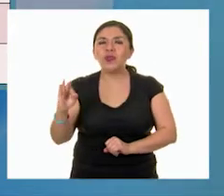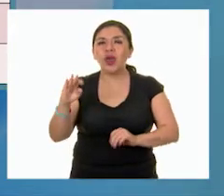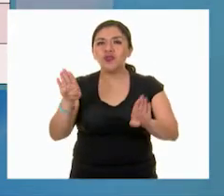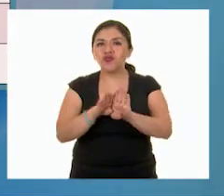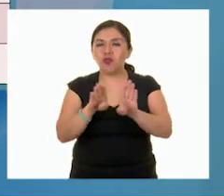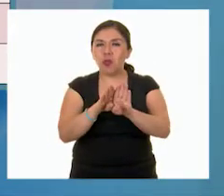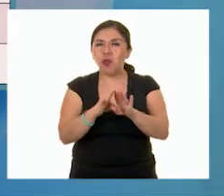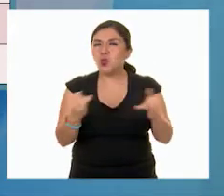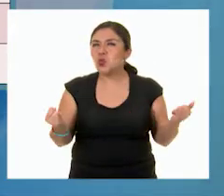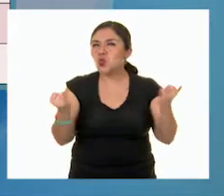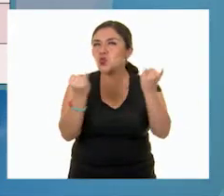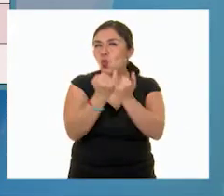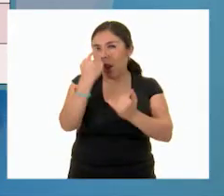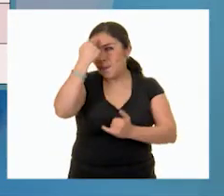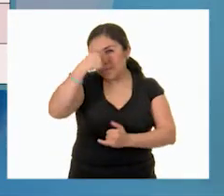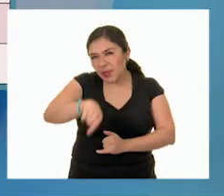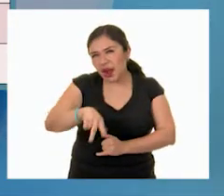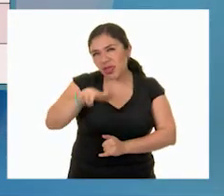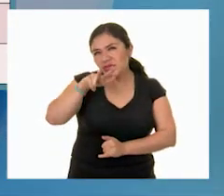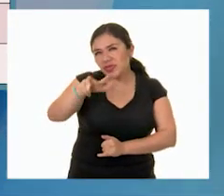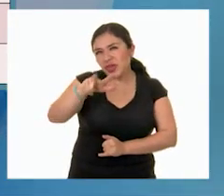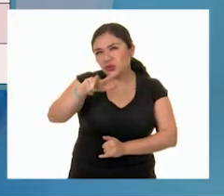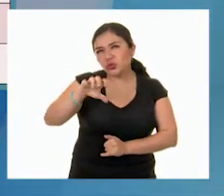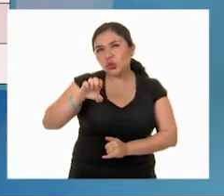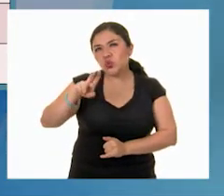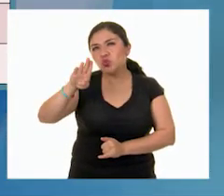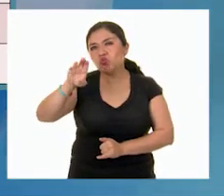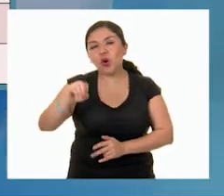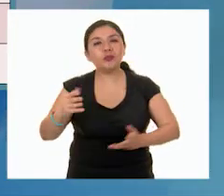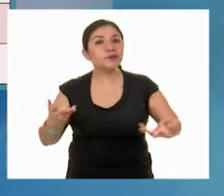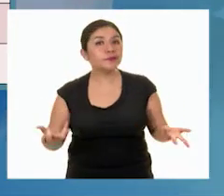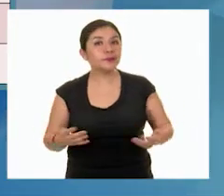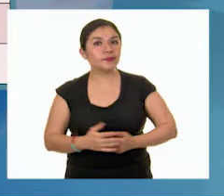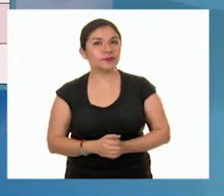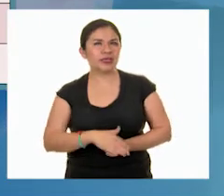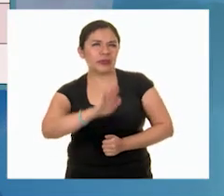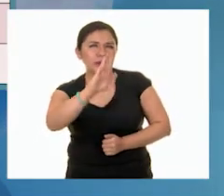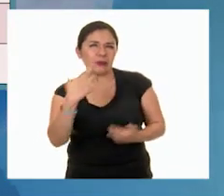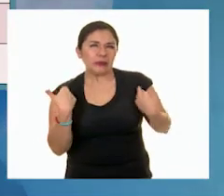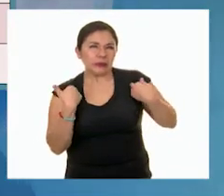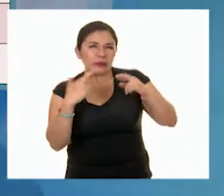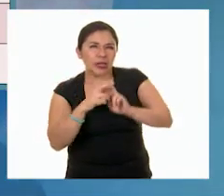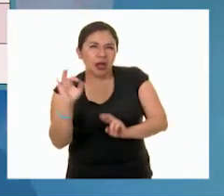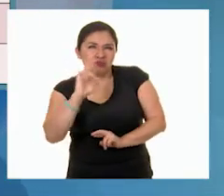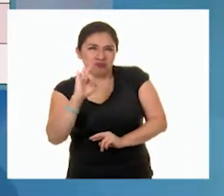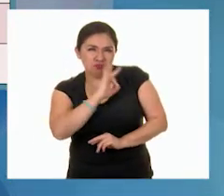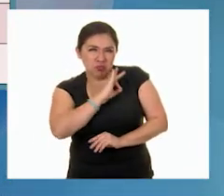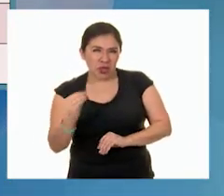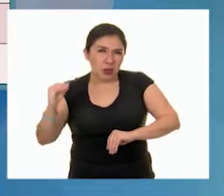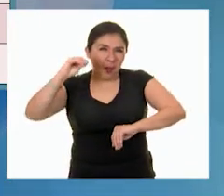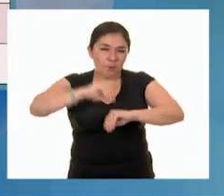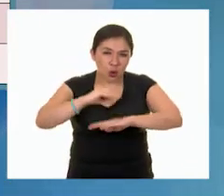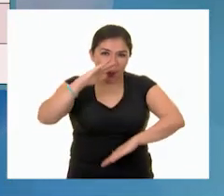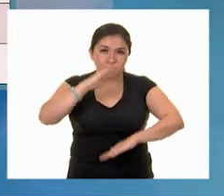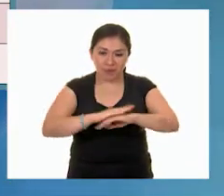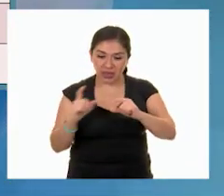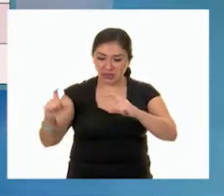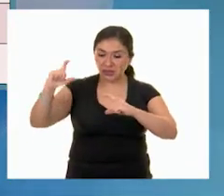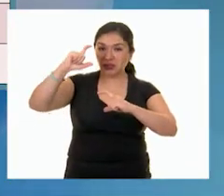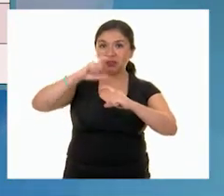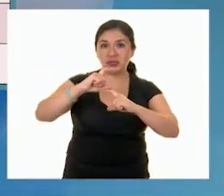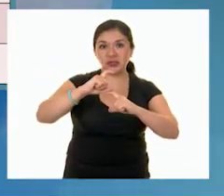volumen equivalente a 18 cubos? Maestra, pues si agregamos un nivel más de cubos a cada